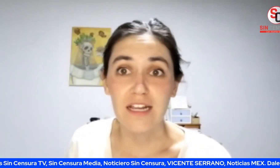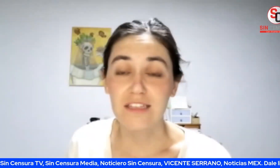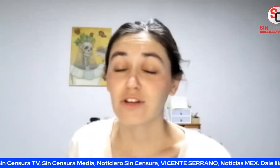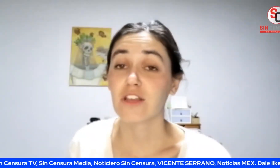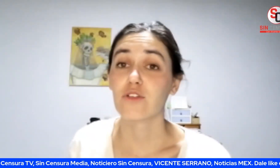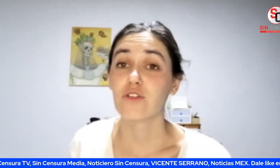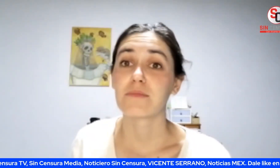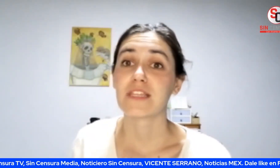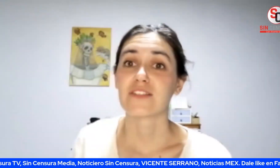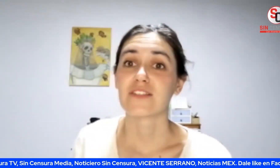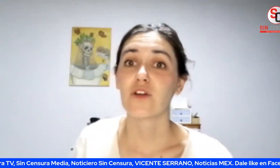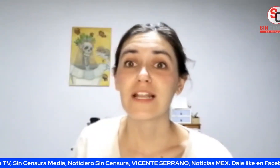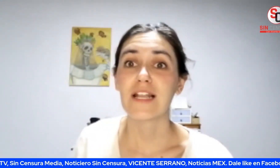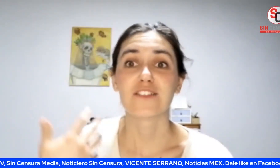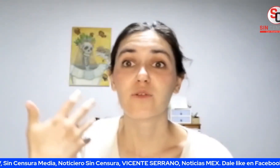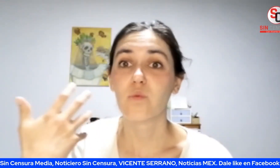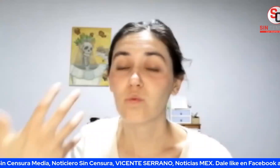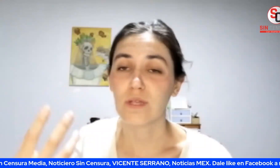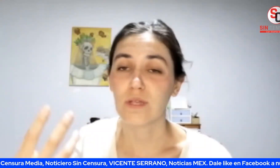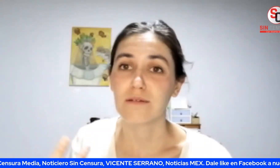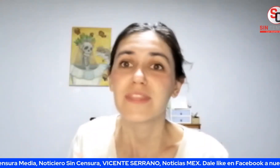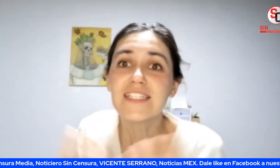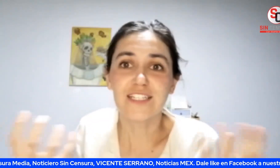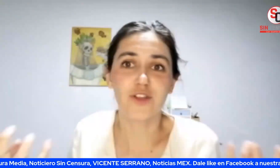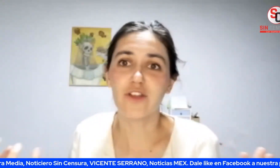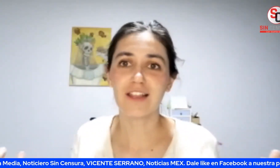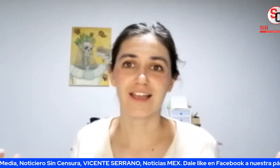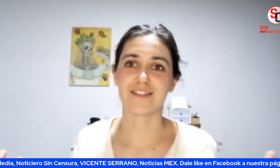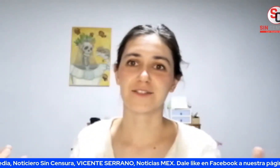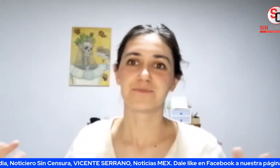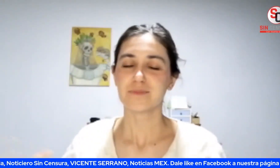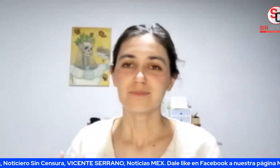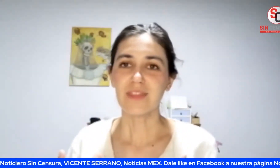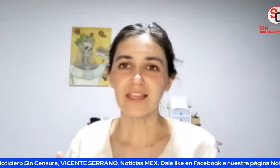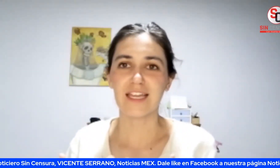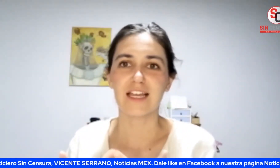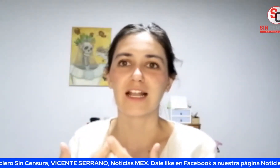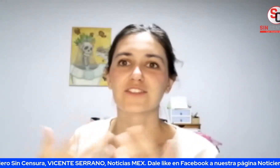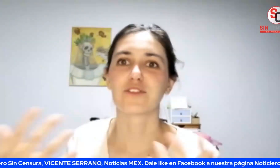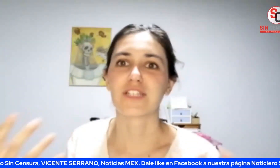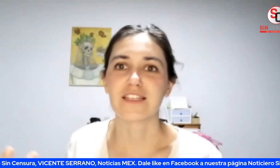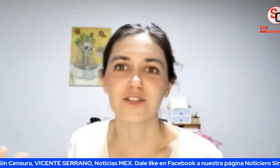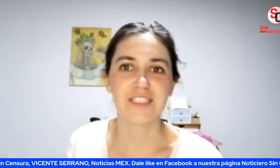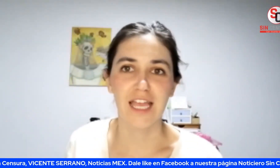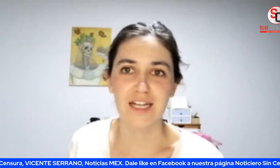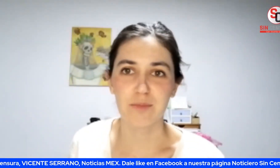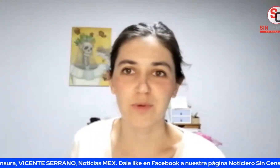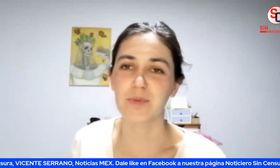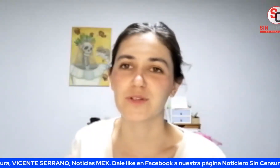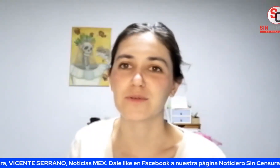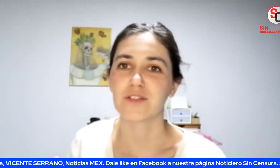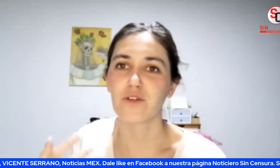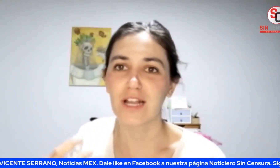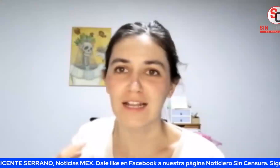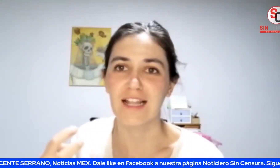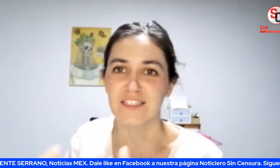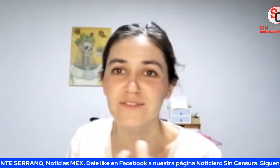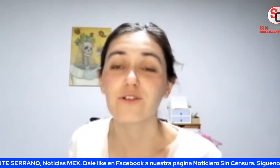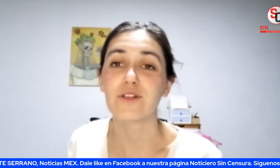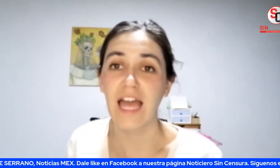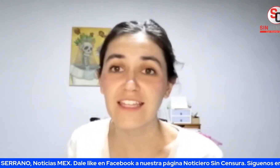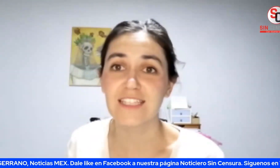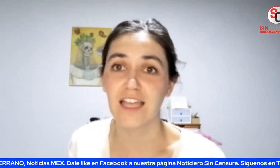constantemente da retroalimentación, les dice todas las contradicciones que hay en el poder, pero sobre todo